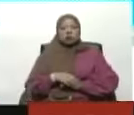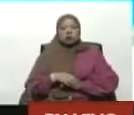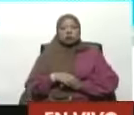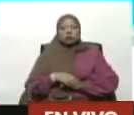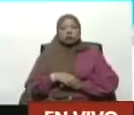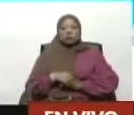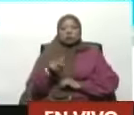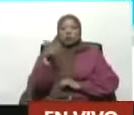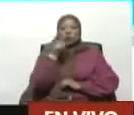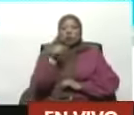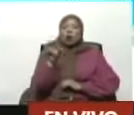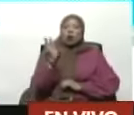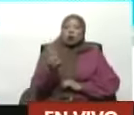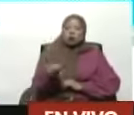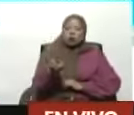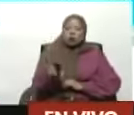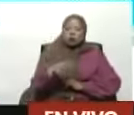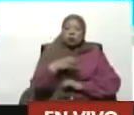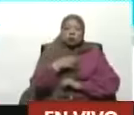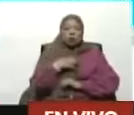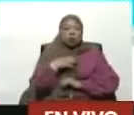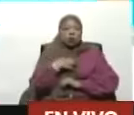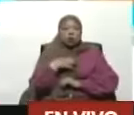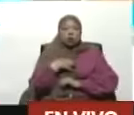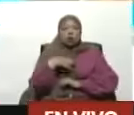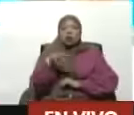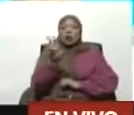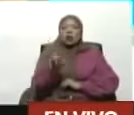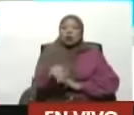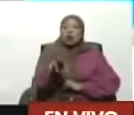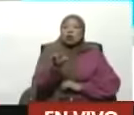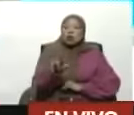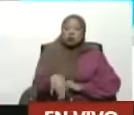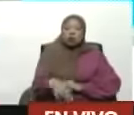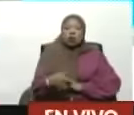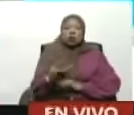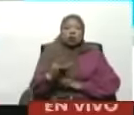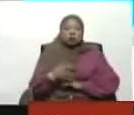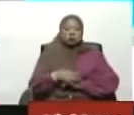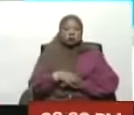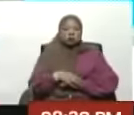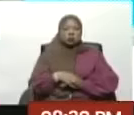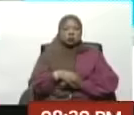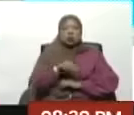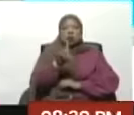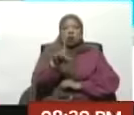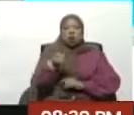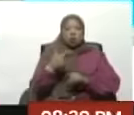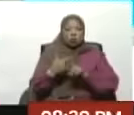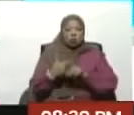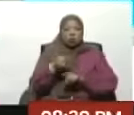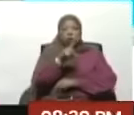No tienen ninguna posibilidad, ninguna, del 1 al 100